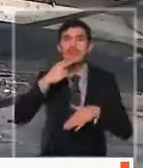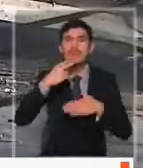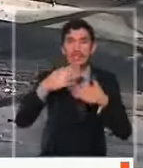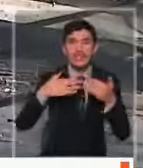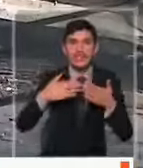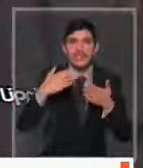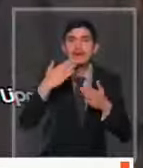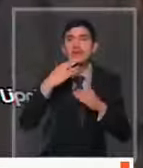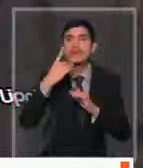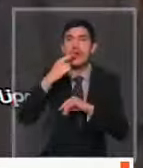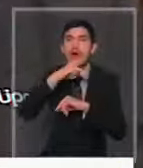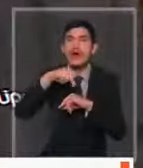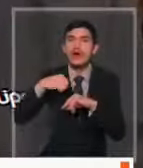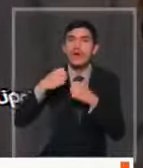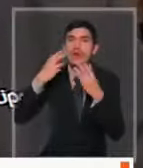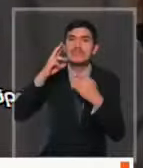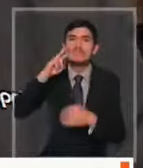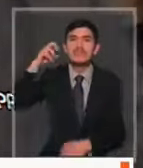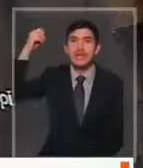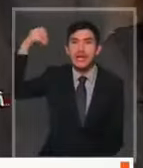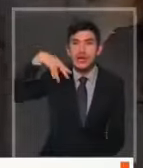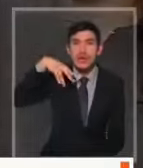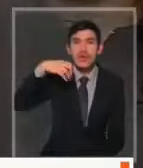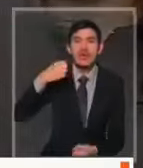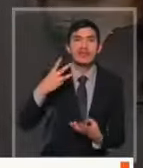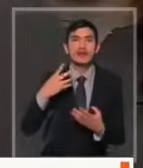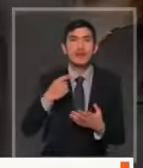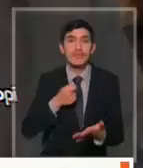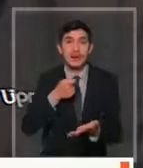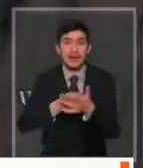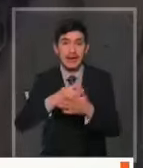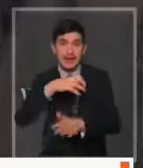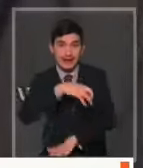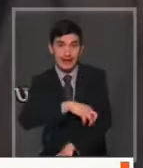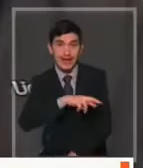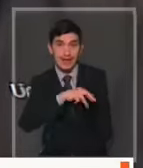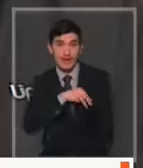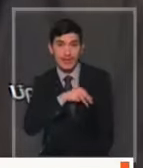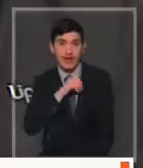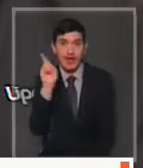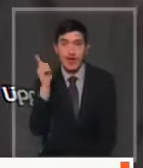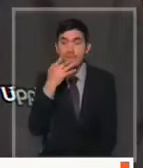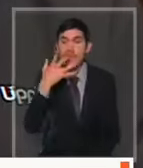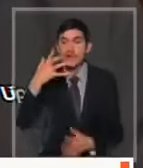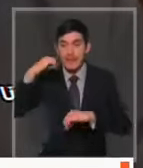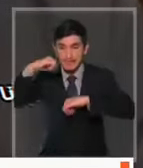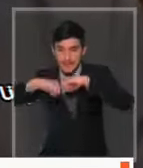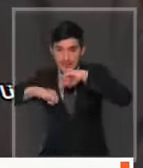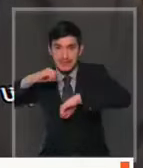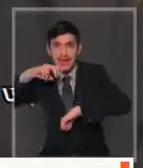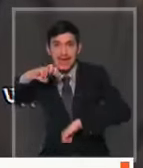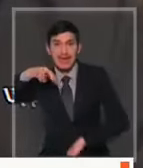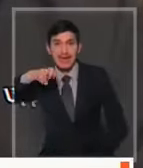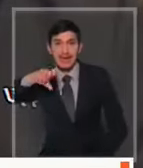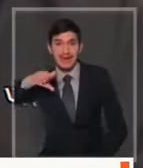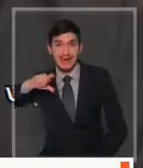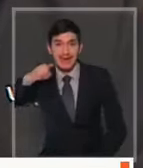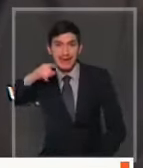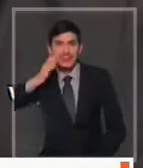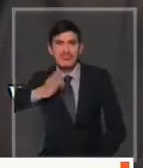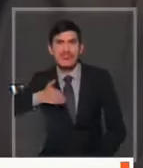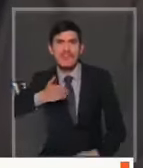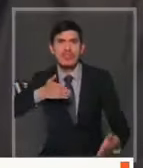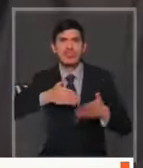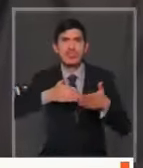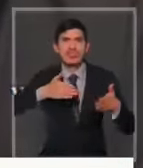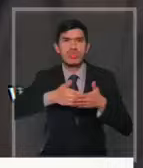sin luz. No se está pagando en la región metropolitana porque la empresa Enel sigue poniendo obstáculos